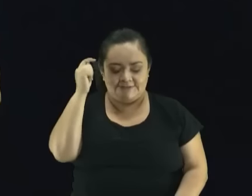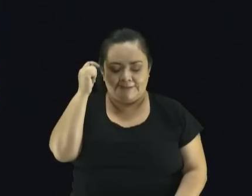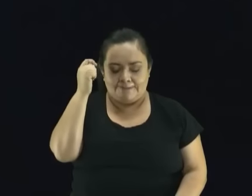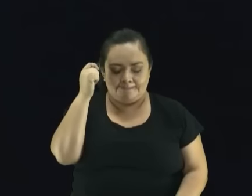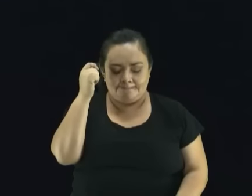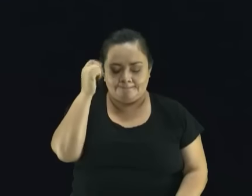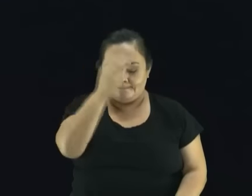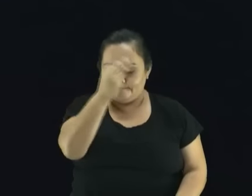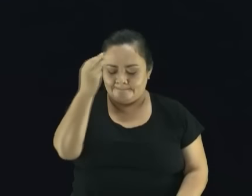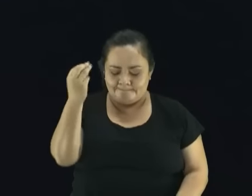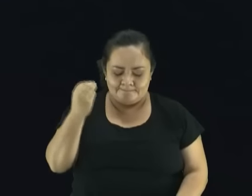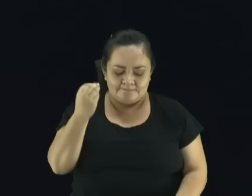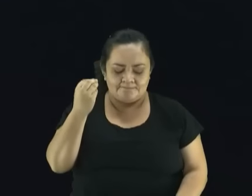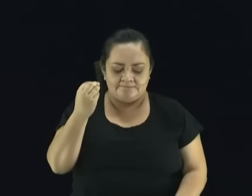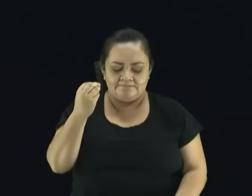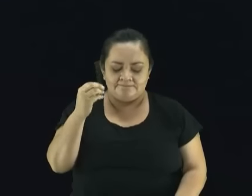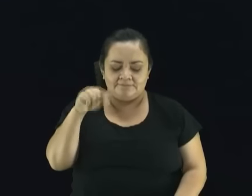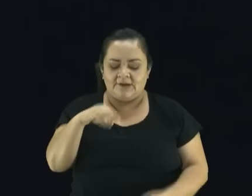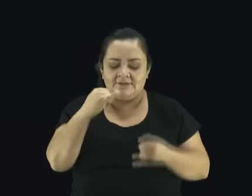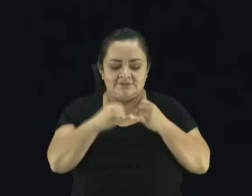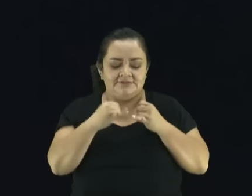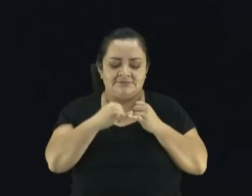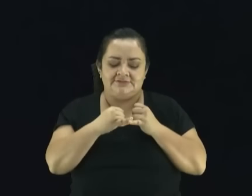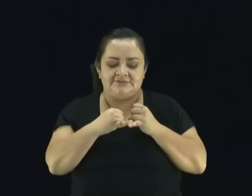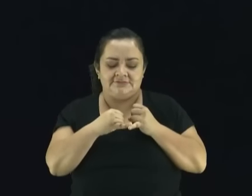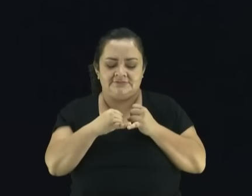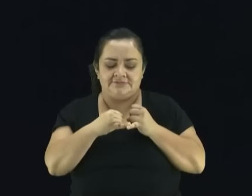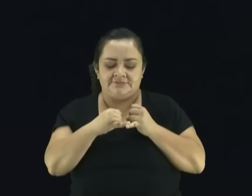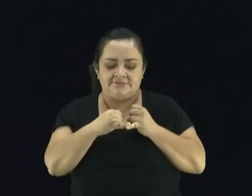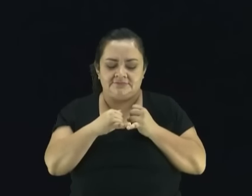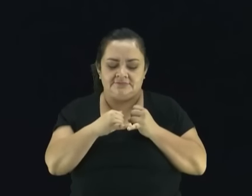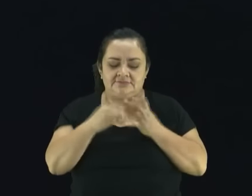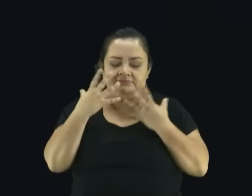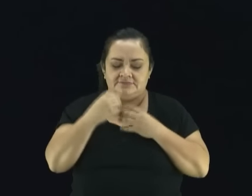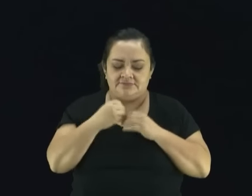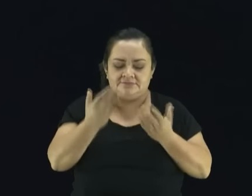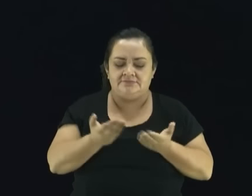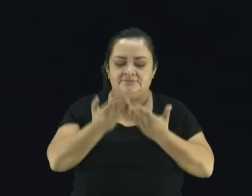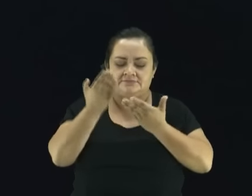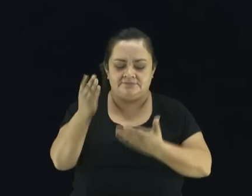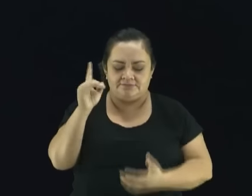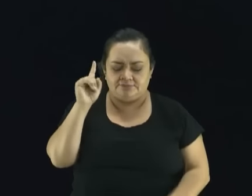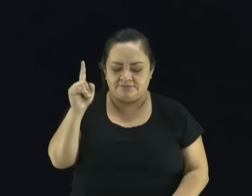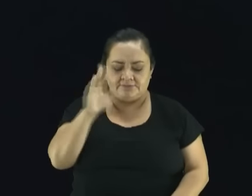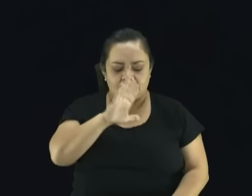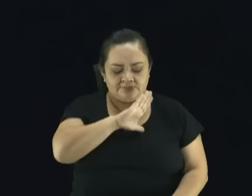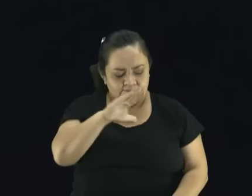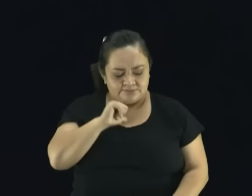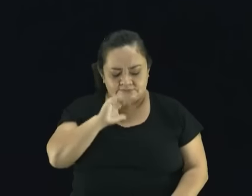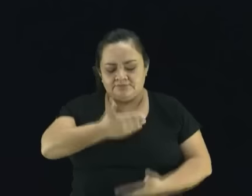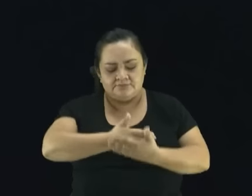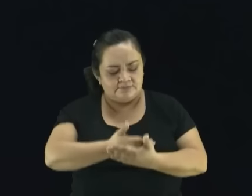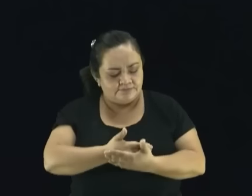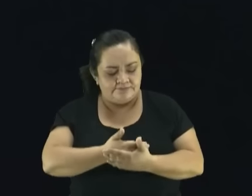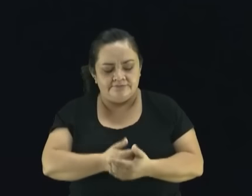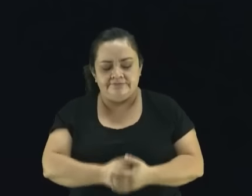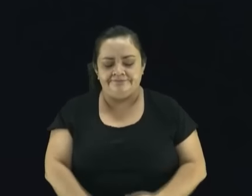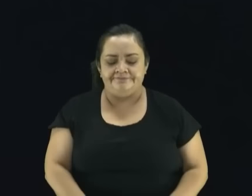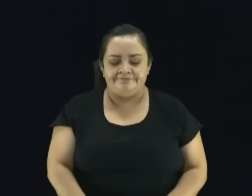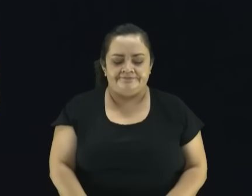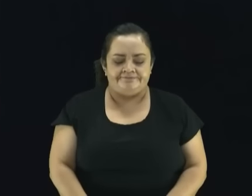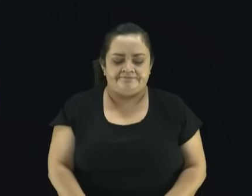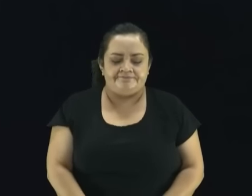se han graduado en un seminario teológico y queremos encomendar a ellos y a sus familias y a sus hijos y sus